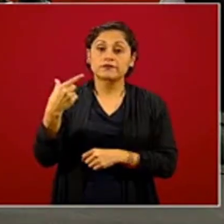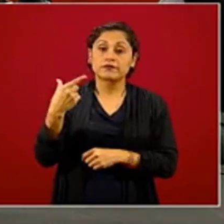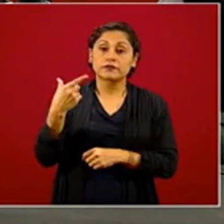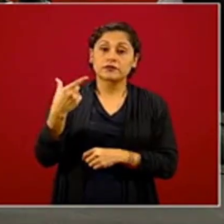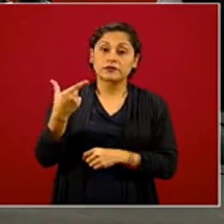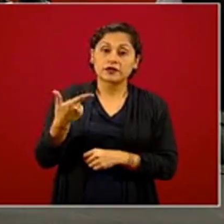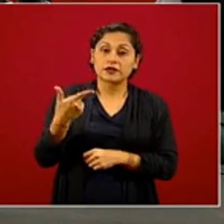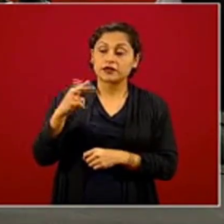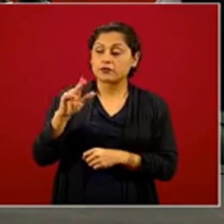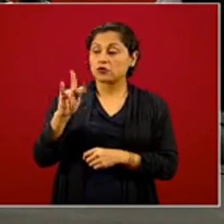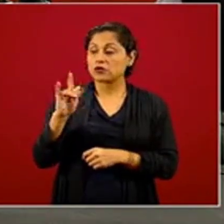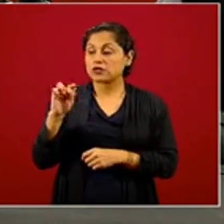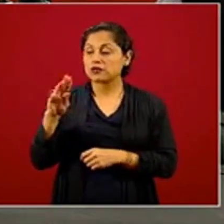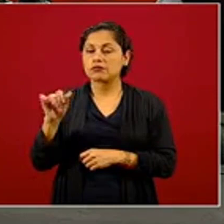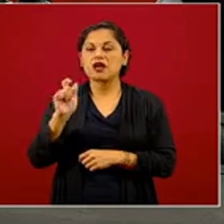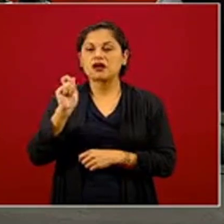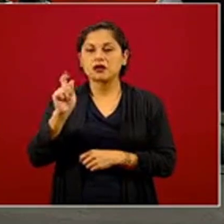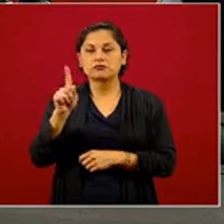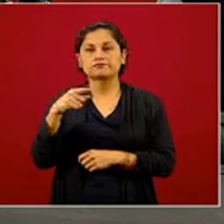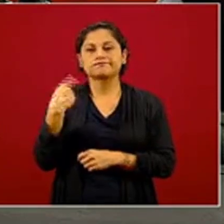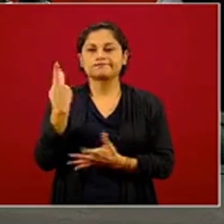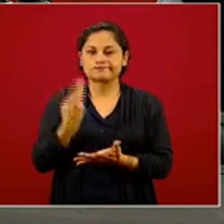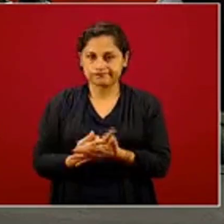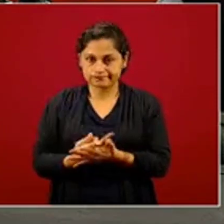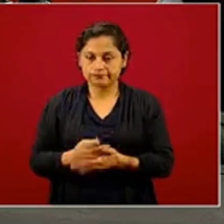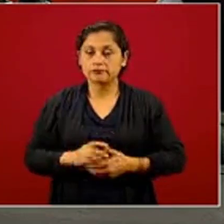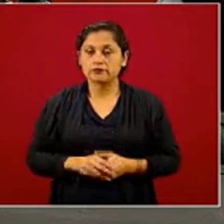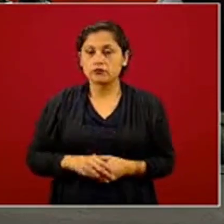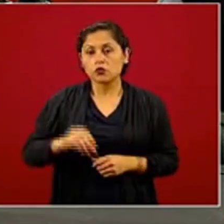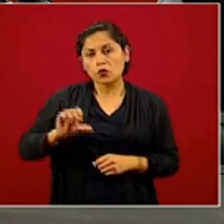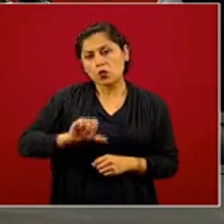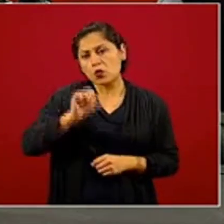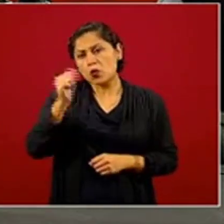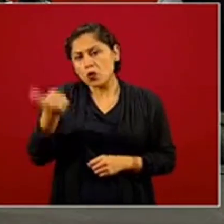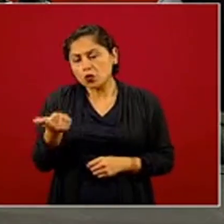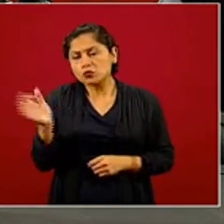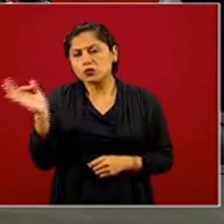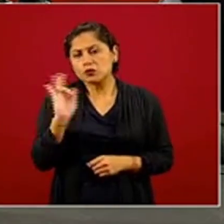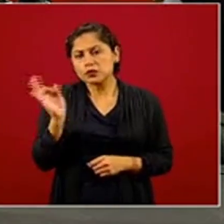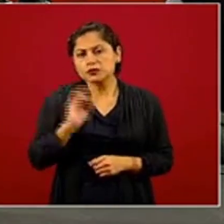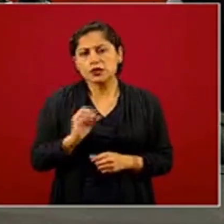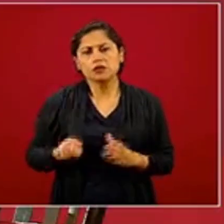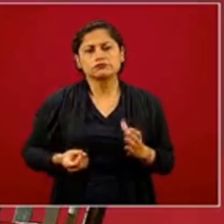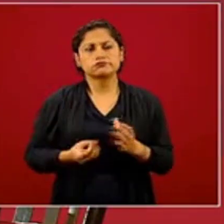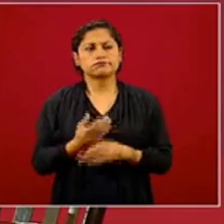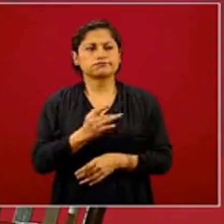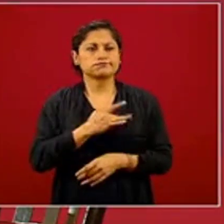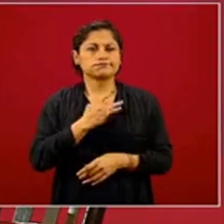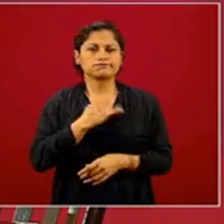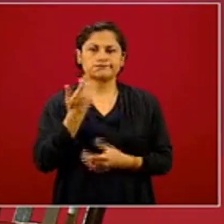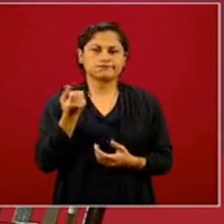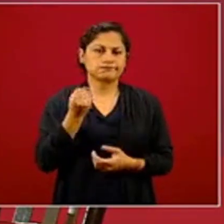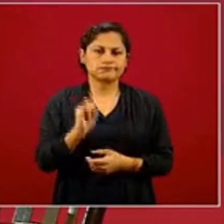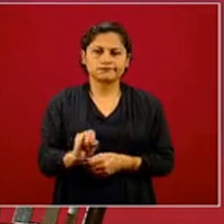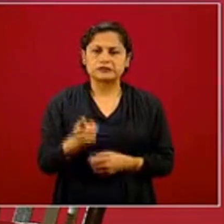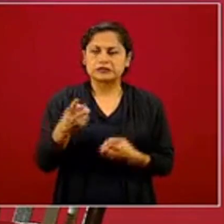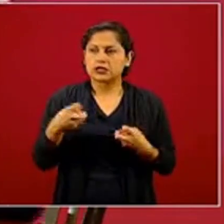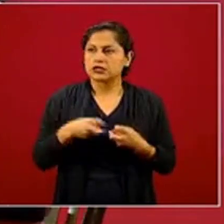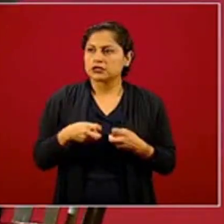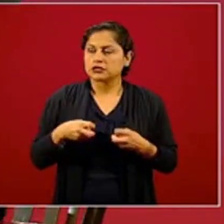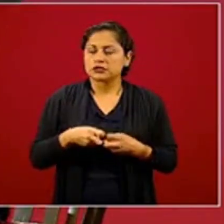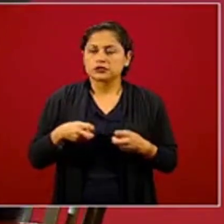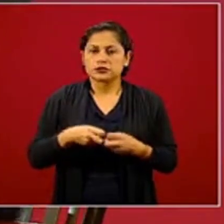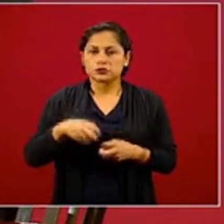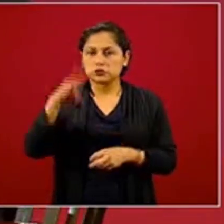desmayo, ¿no? El otro fenómeno puede ser meramente psicológico y puede ser una etapa de mucha ansiedad